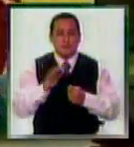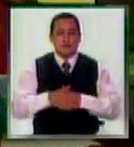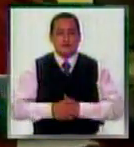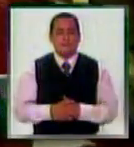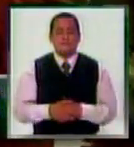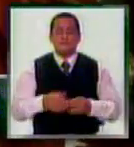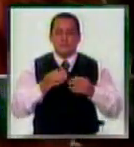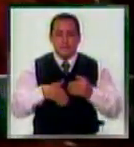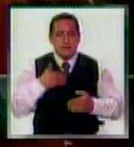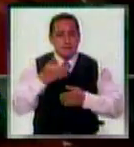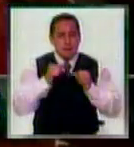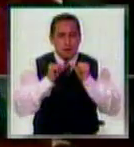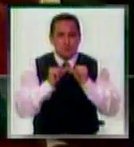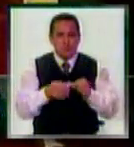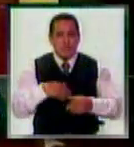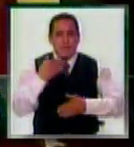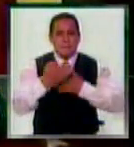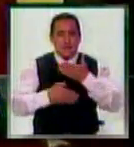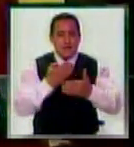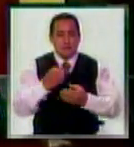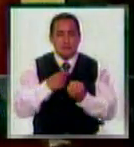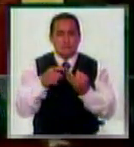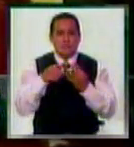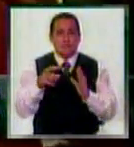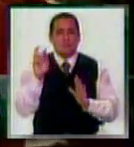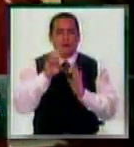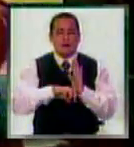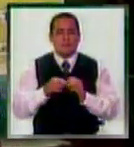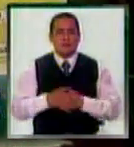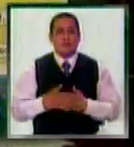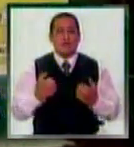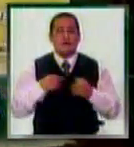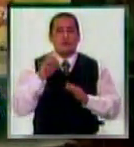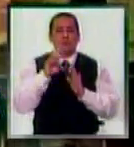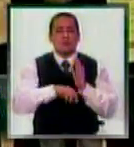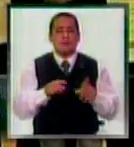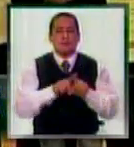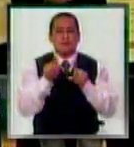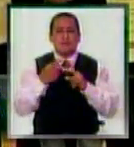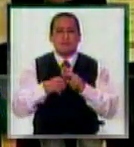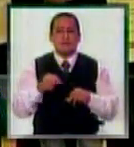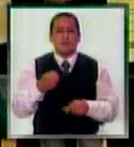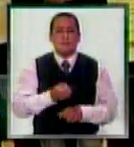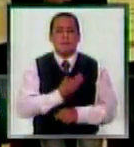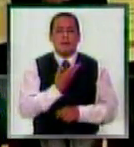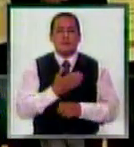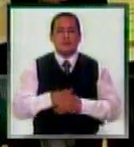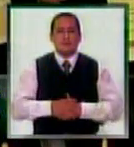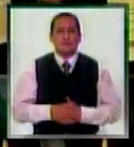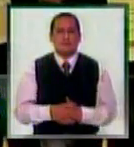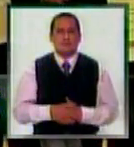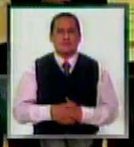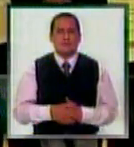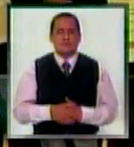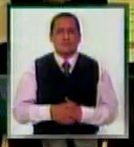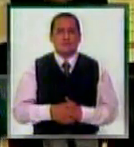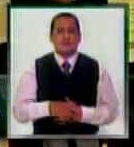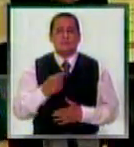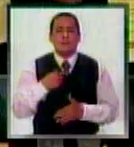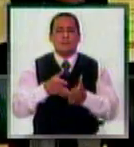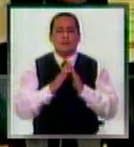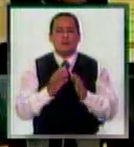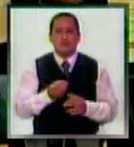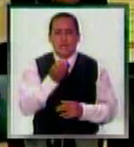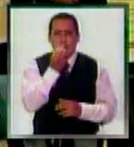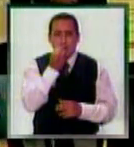y se va a seguir ampliando estos programas. Hay un programa que empezamos en mayo. Me pidieron